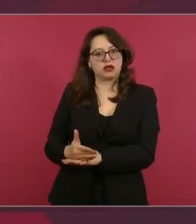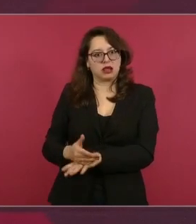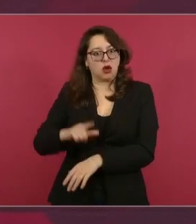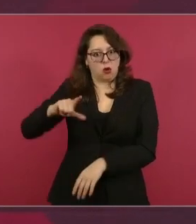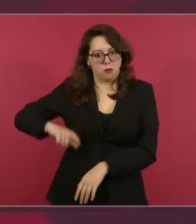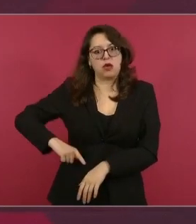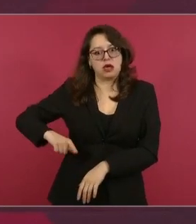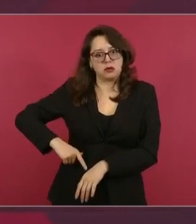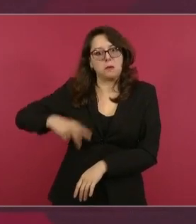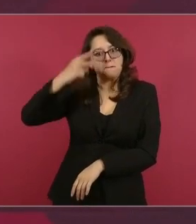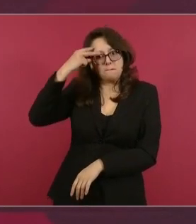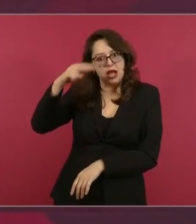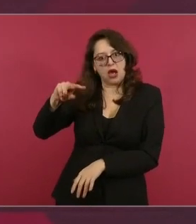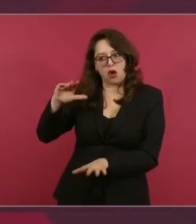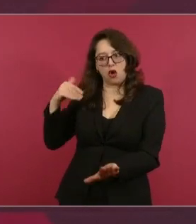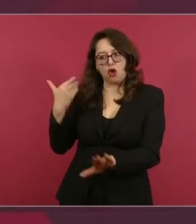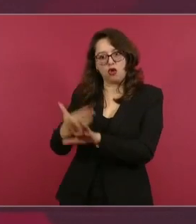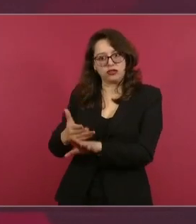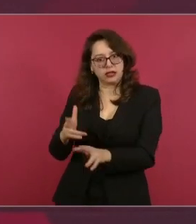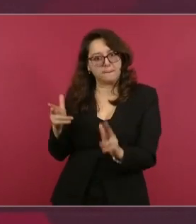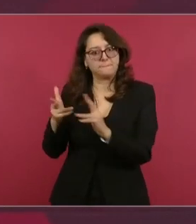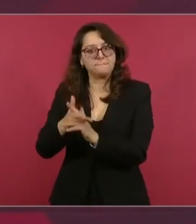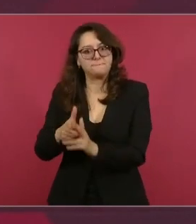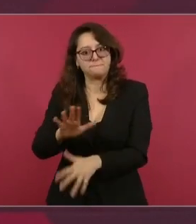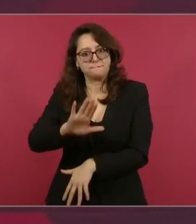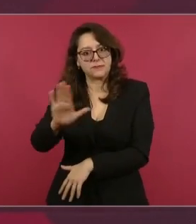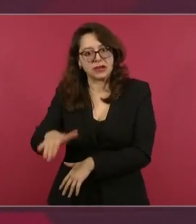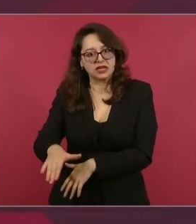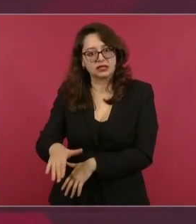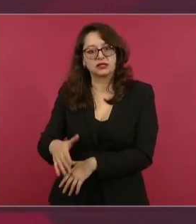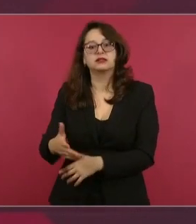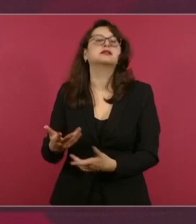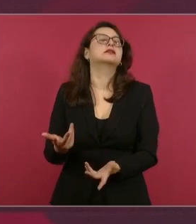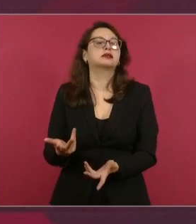México cuando la Revolución Mexicana,